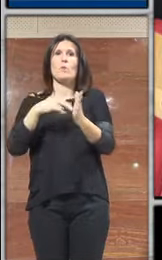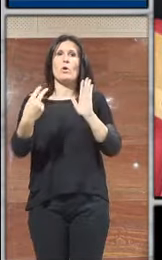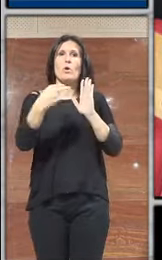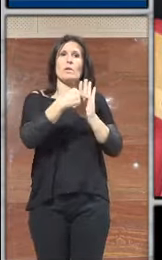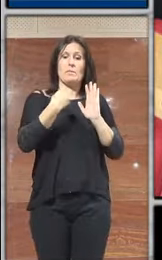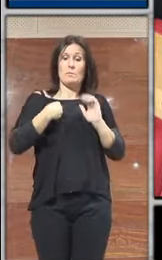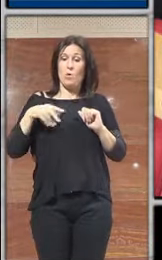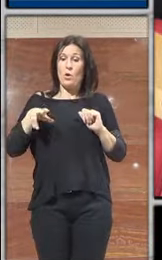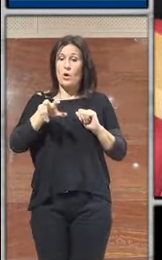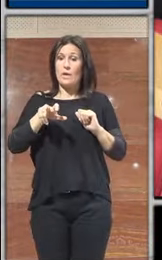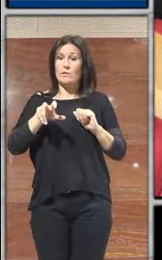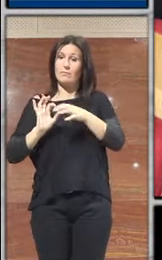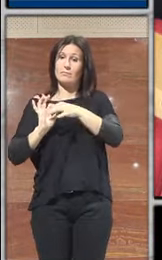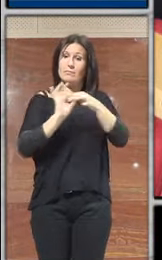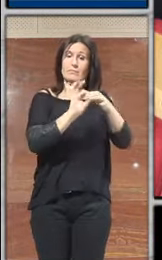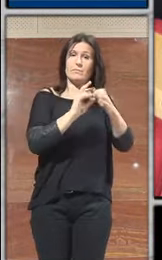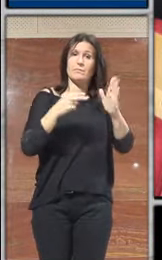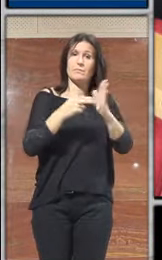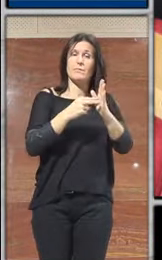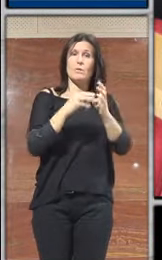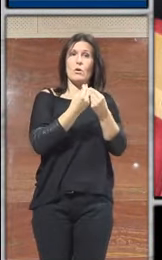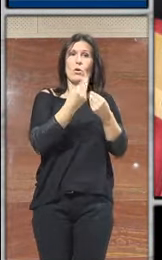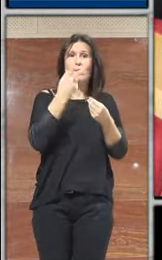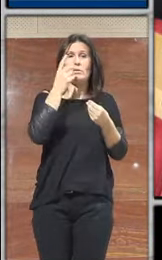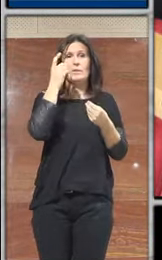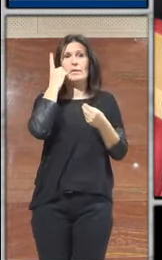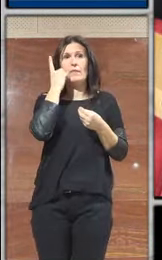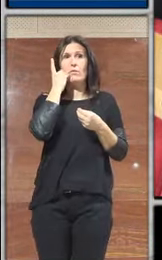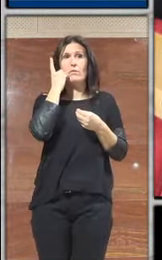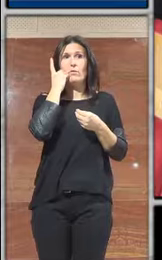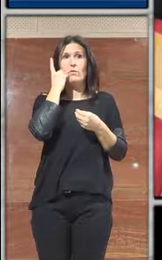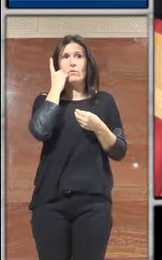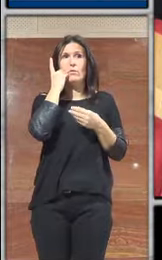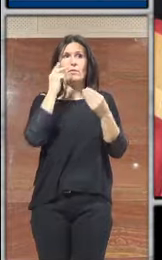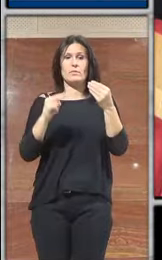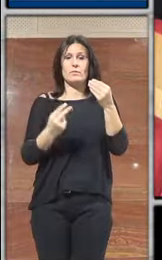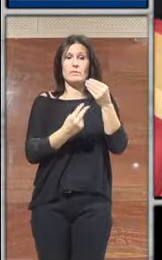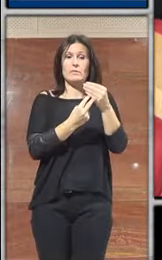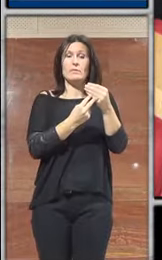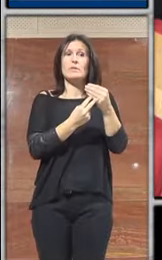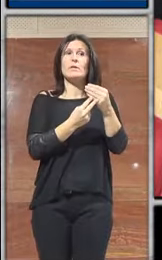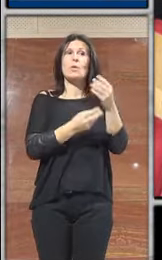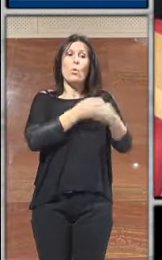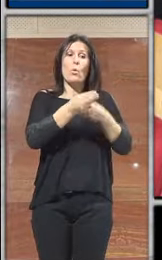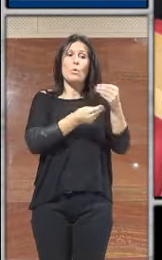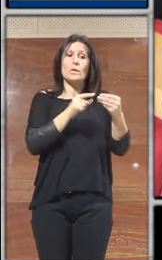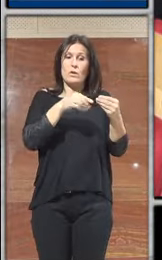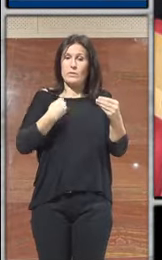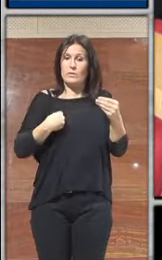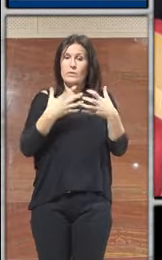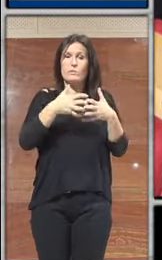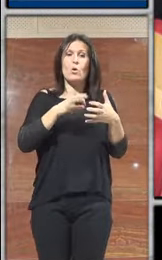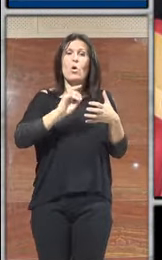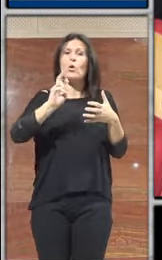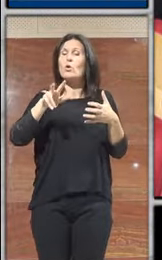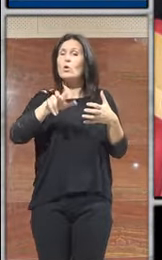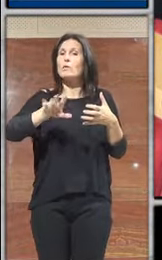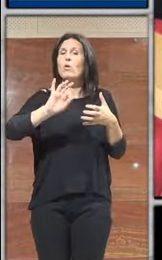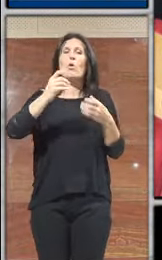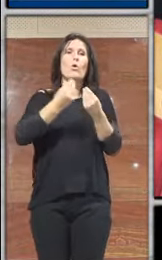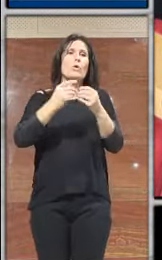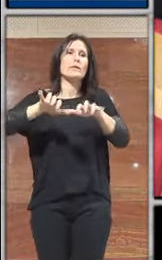ratón a un teléfono y manejar el teléfono con este dispositivo o con otros ratones o con teclados también